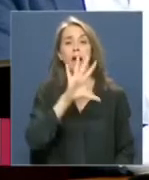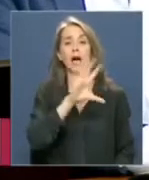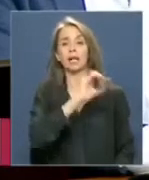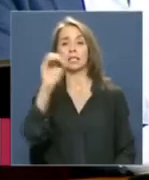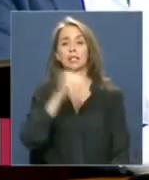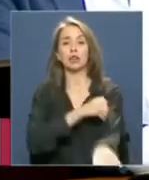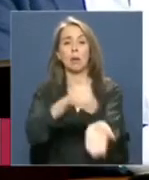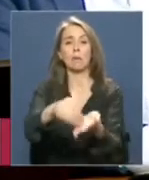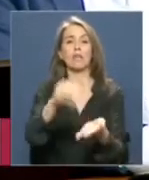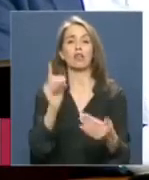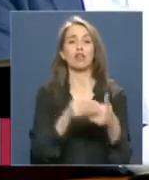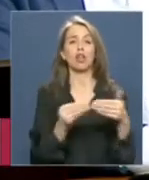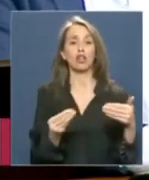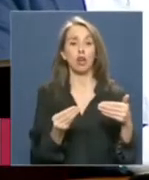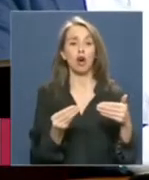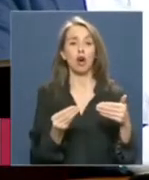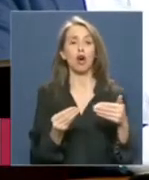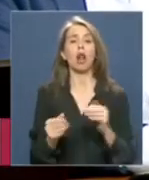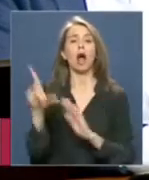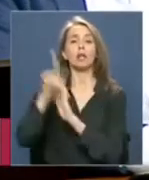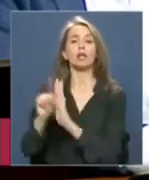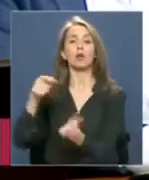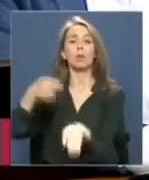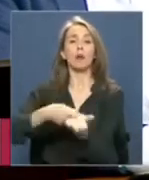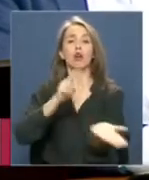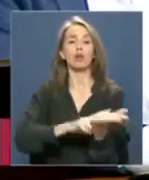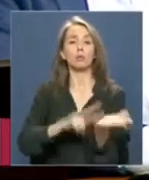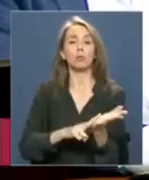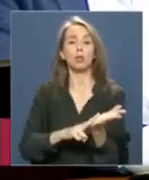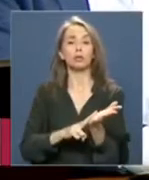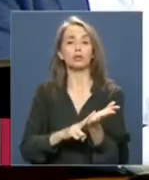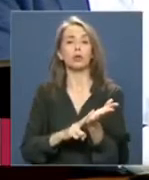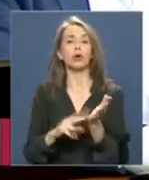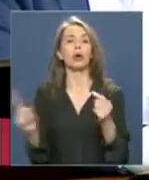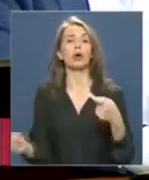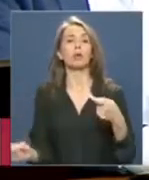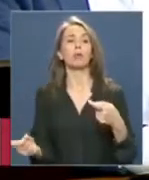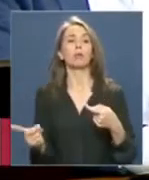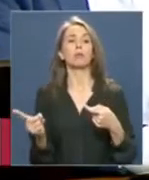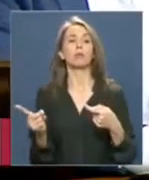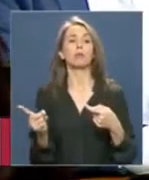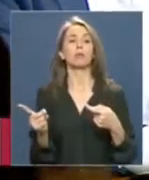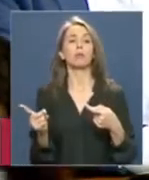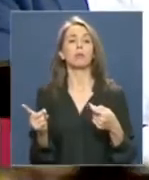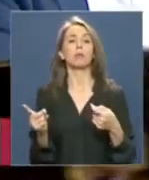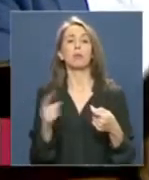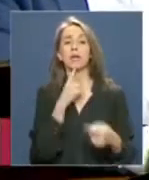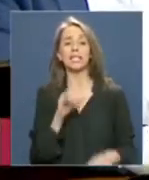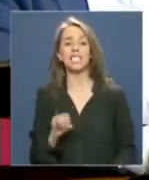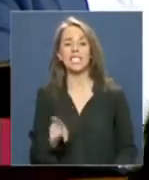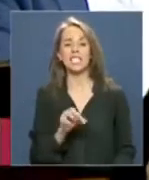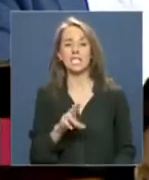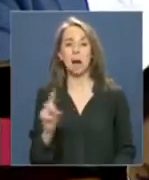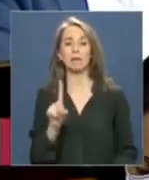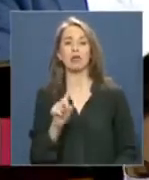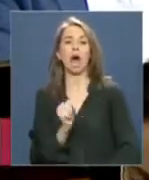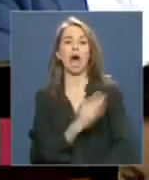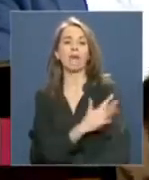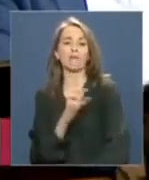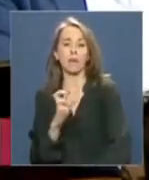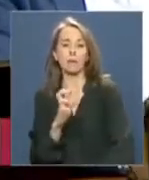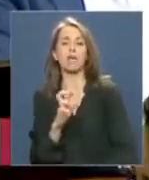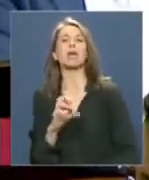millones de dólares de franquicia, ¿cierto?, por acogerse, por tener, dije ISAPRES, AFPs, como la